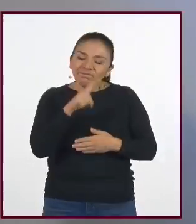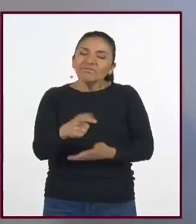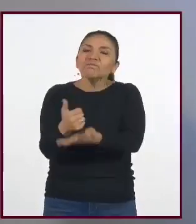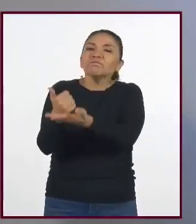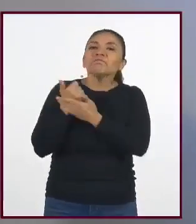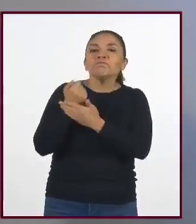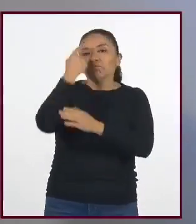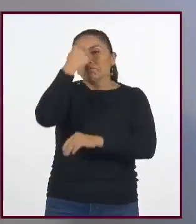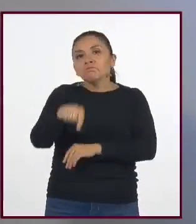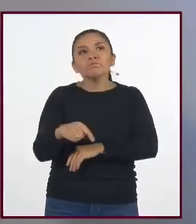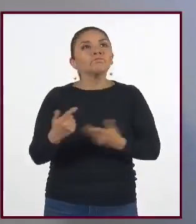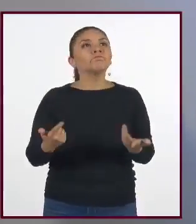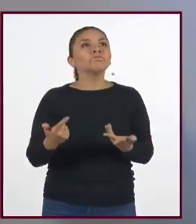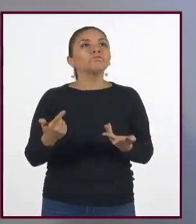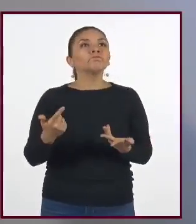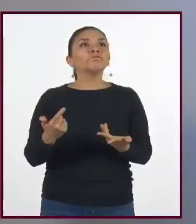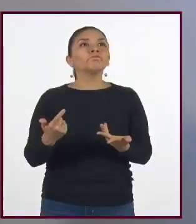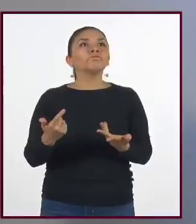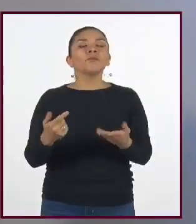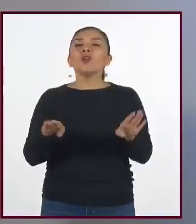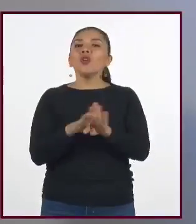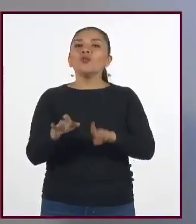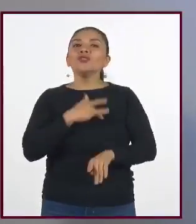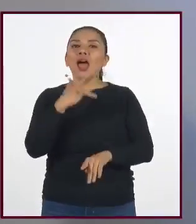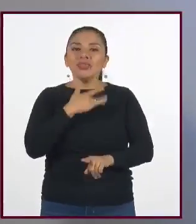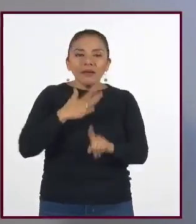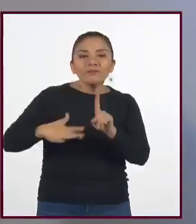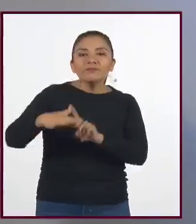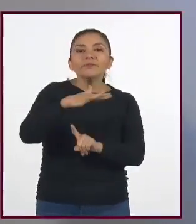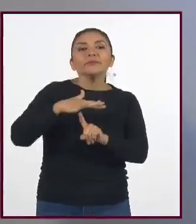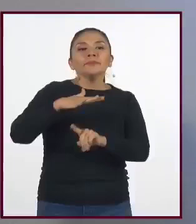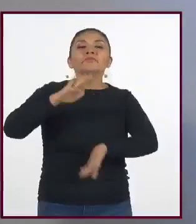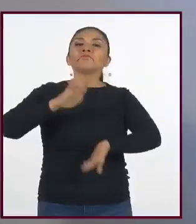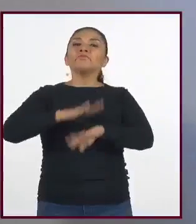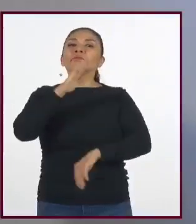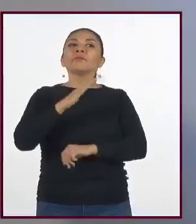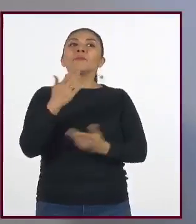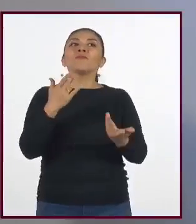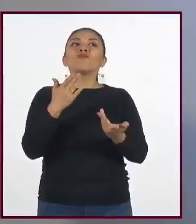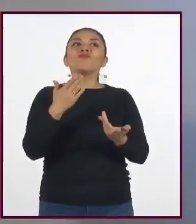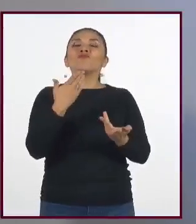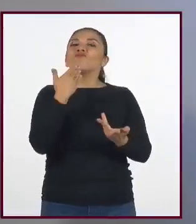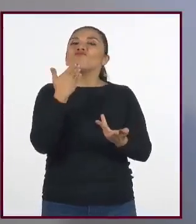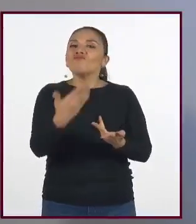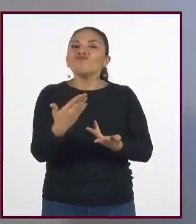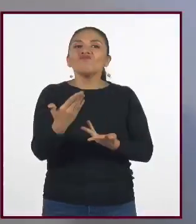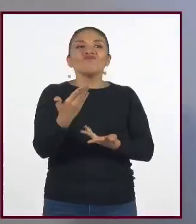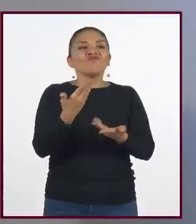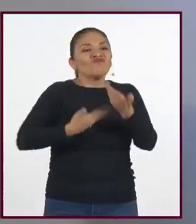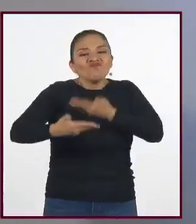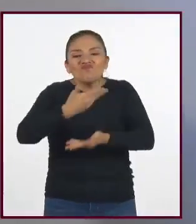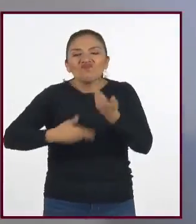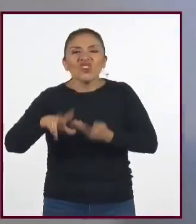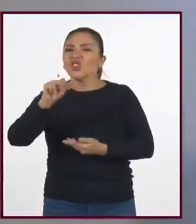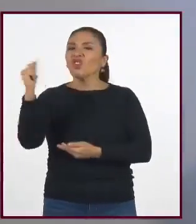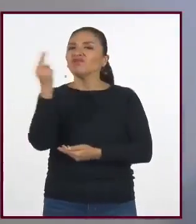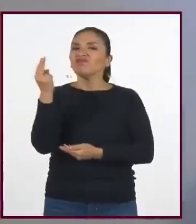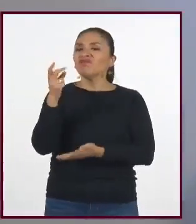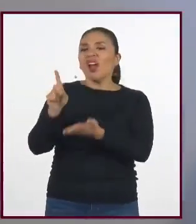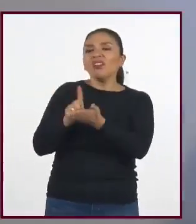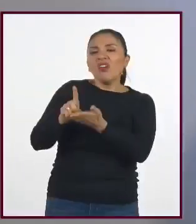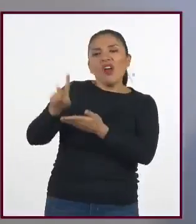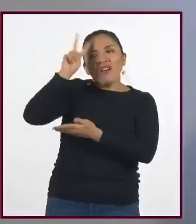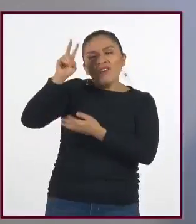a generar ambientes que fomenten el no consumo, ¿no? O